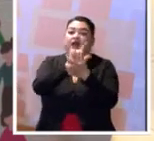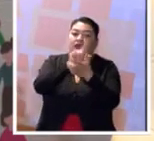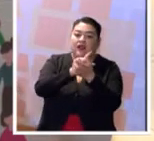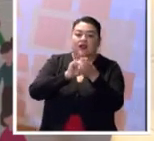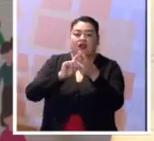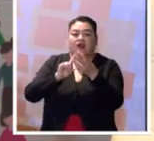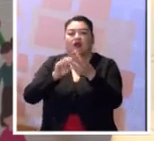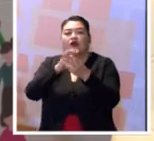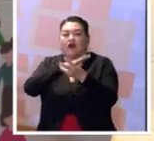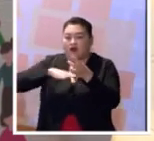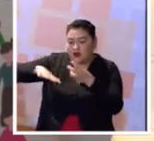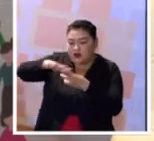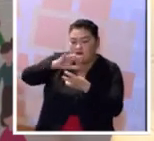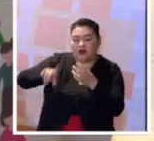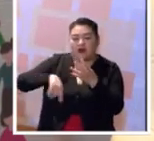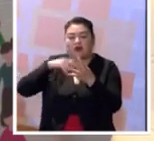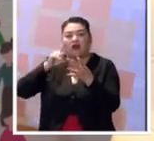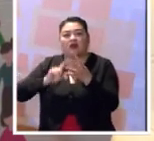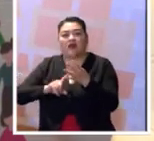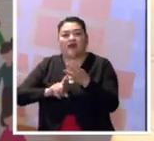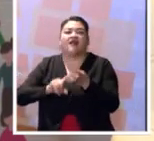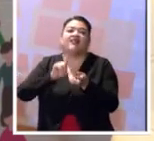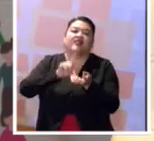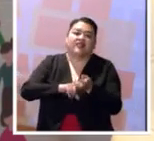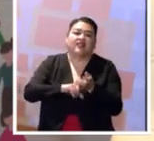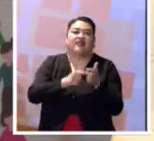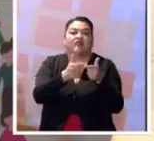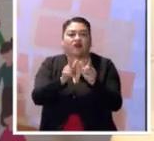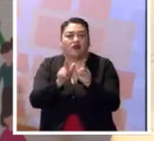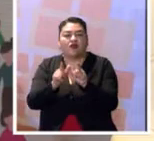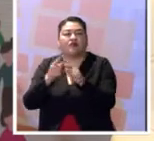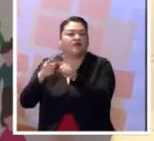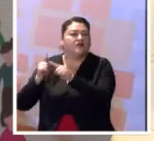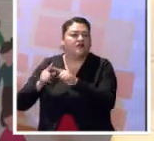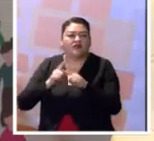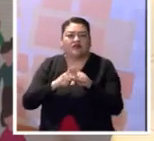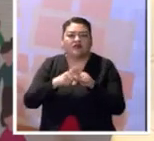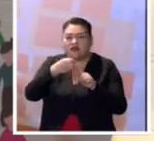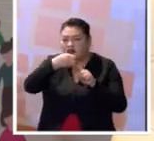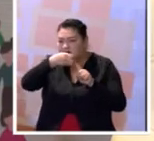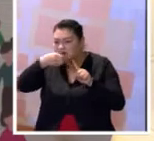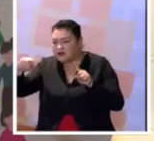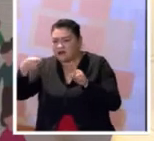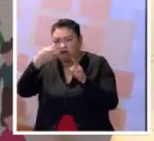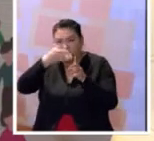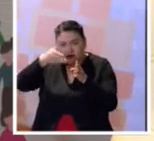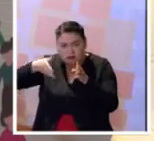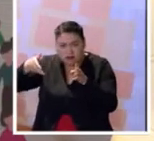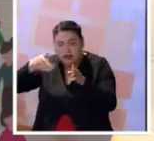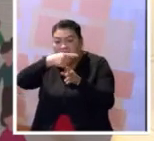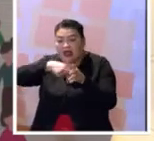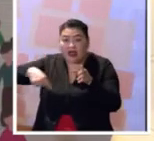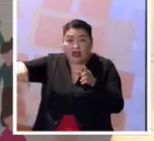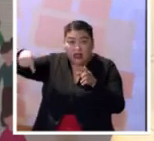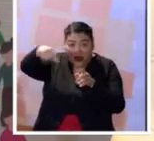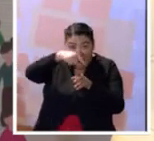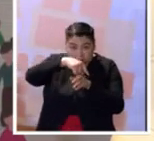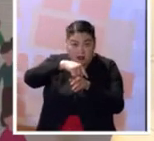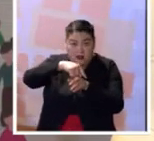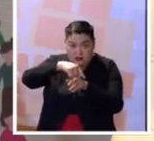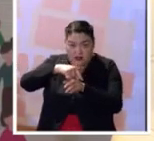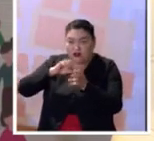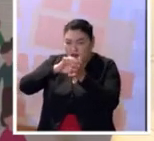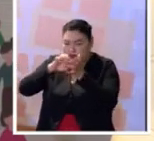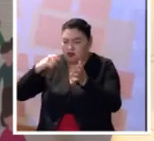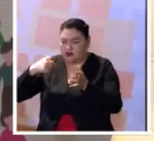contexto, de rutinas organizativas que enfrentan las autoridades electorales para implementar en la práctica